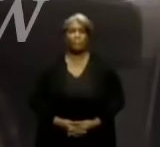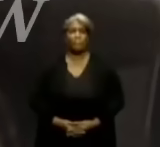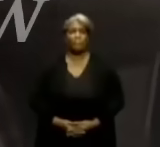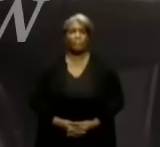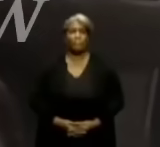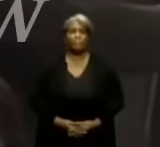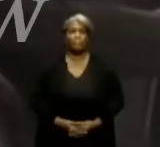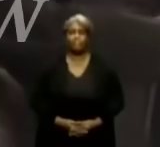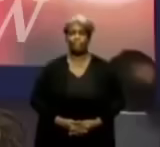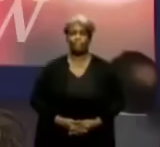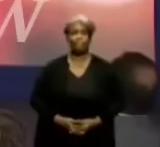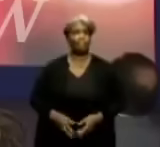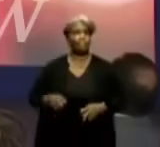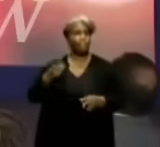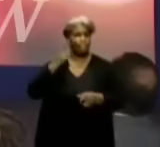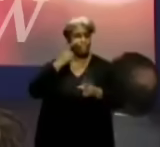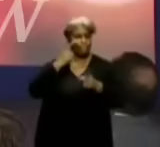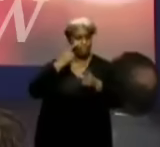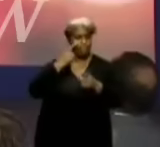Mira,